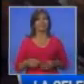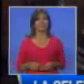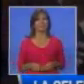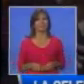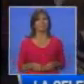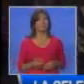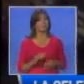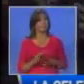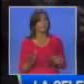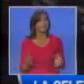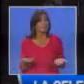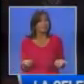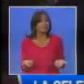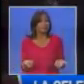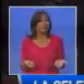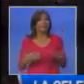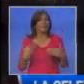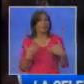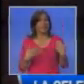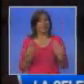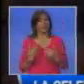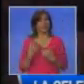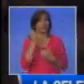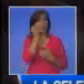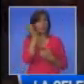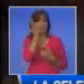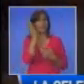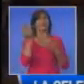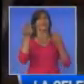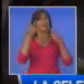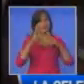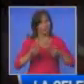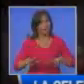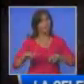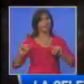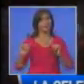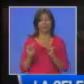¿Y cómo no festejarlo? Incluso con la madrina de la selección.